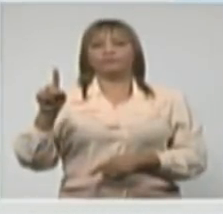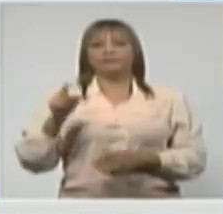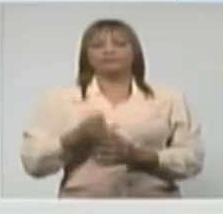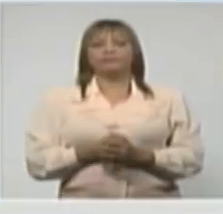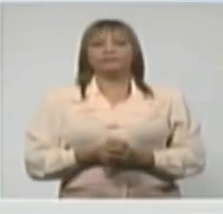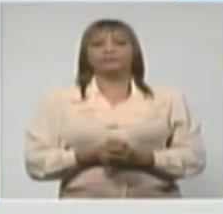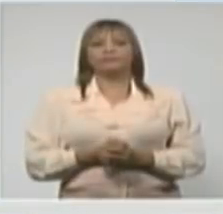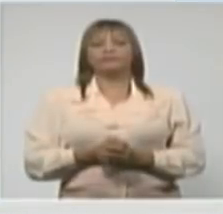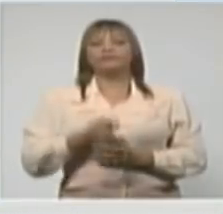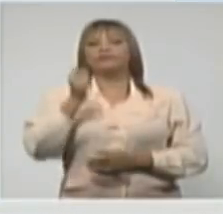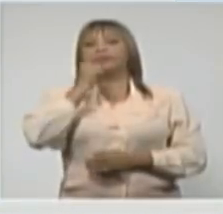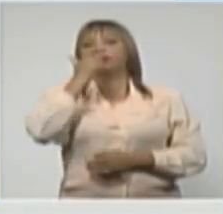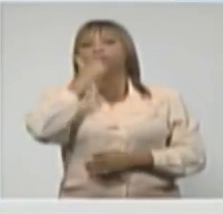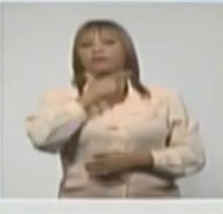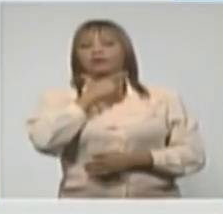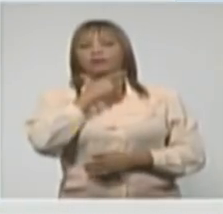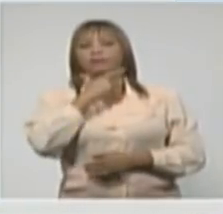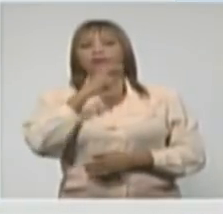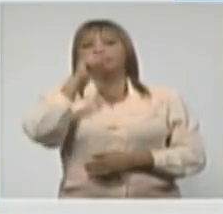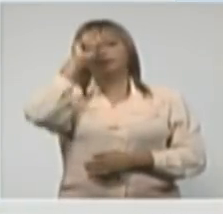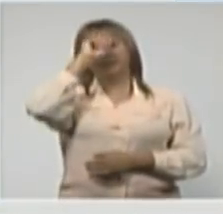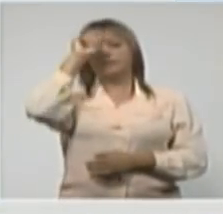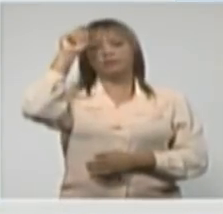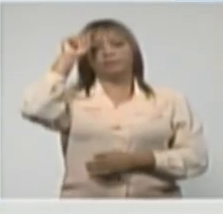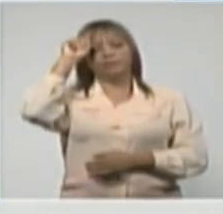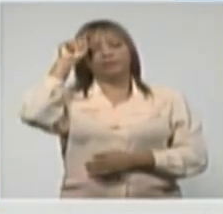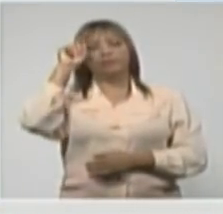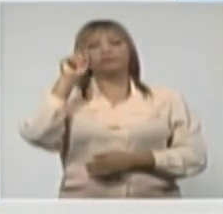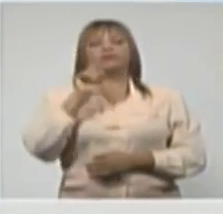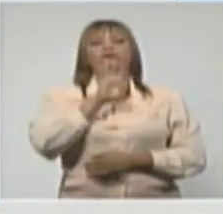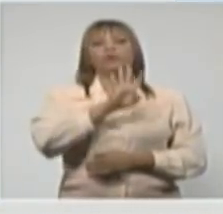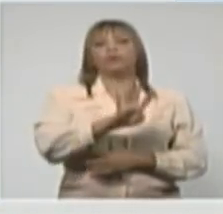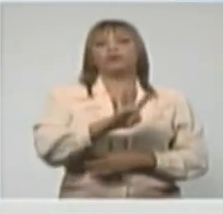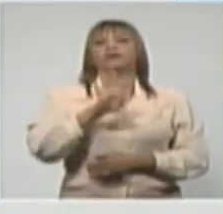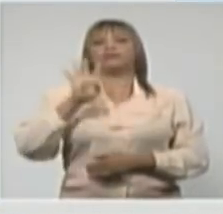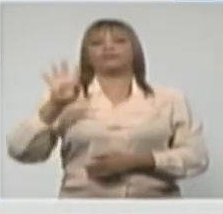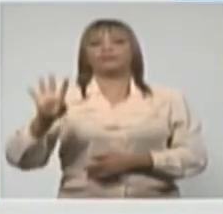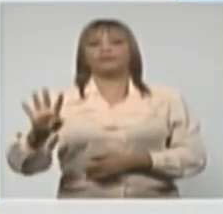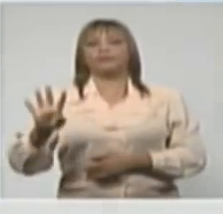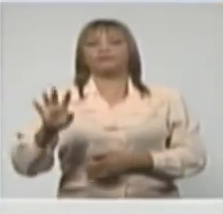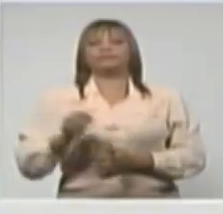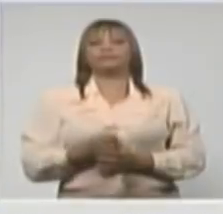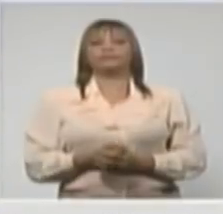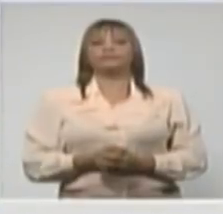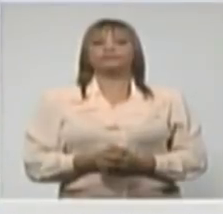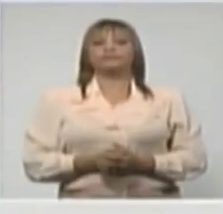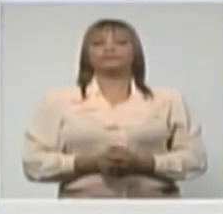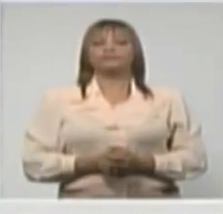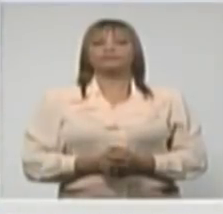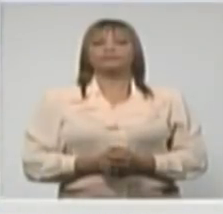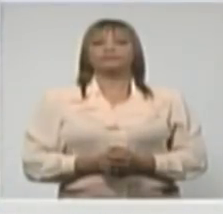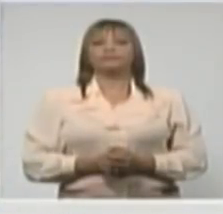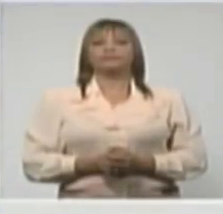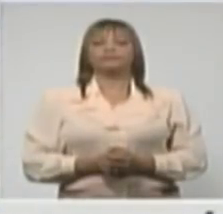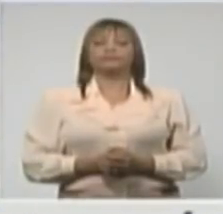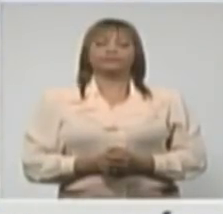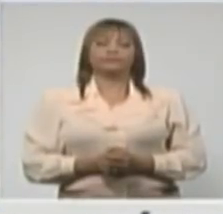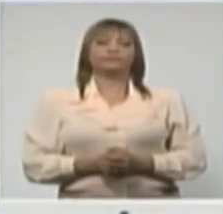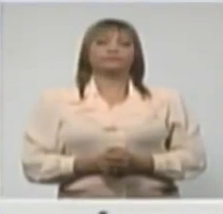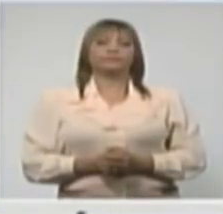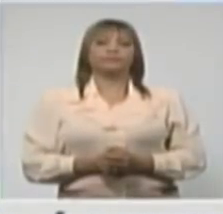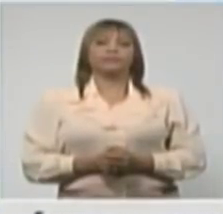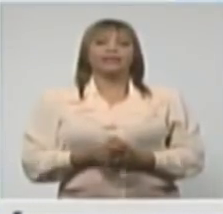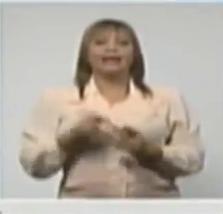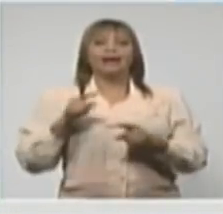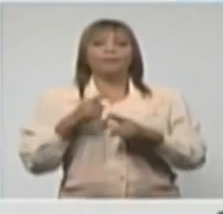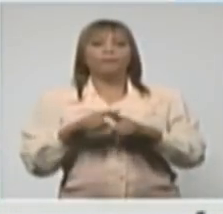de Ávila y Santi Espíritus con 4 casos cada uno. Ahora, por